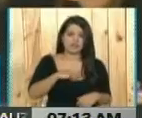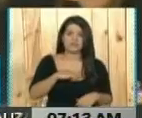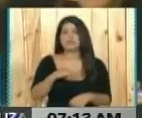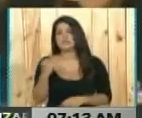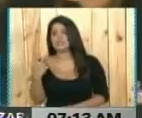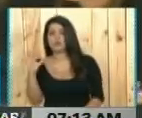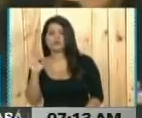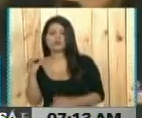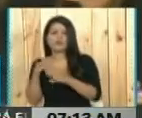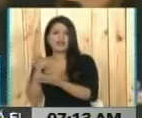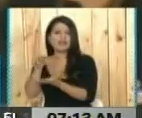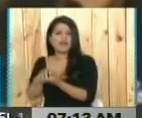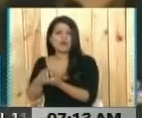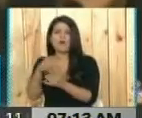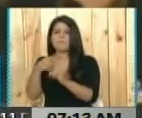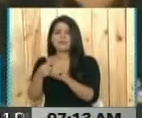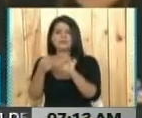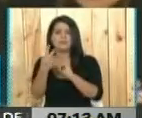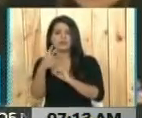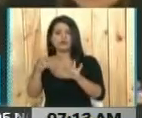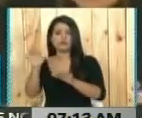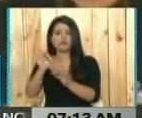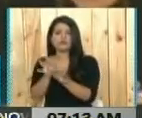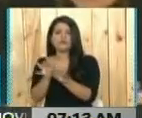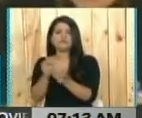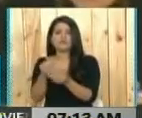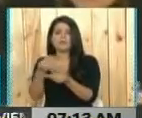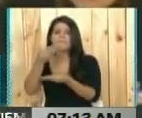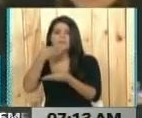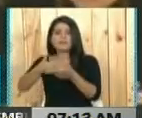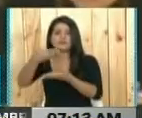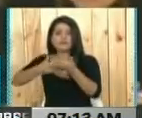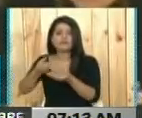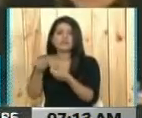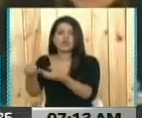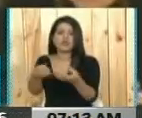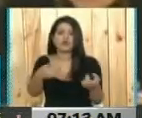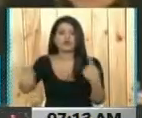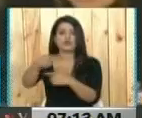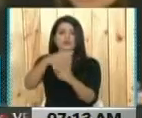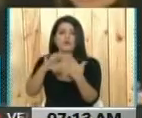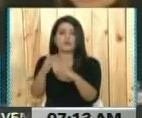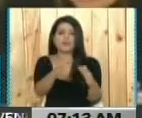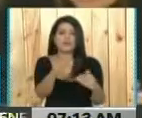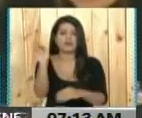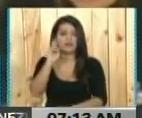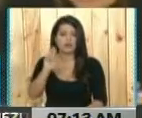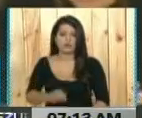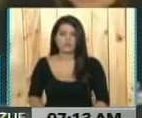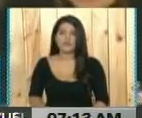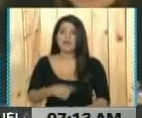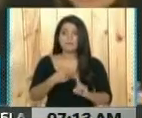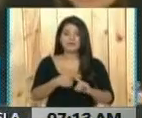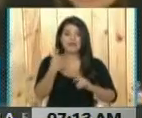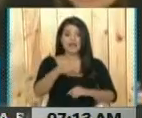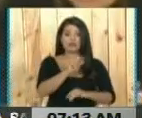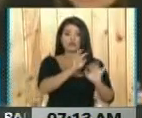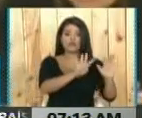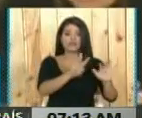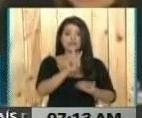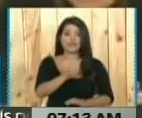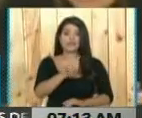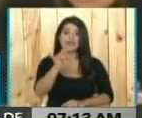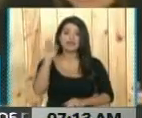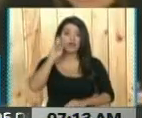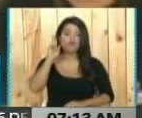sido entregado a pequeñas radios y televisoras en manos de las comunidades. Hay 97 diarios privados y 11 públicos, y el